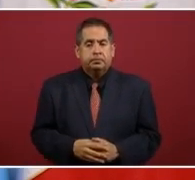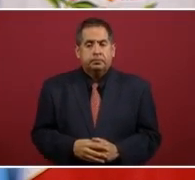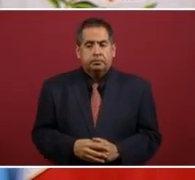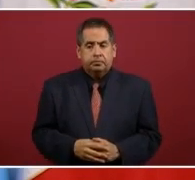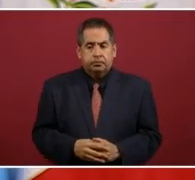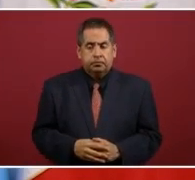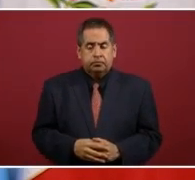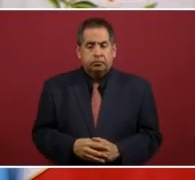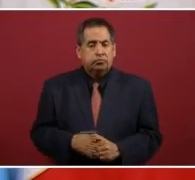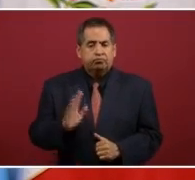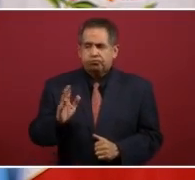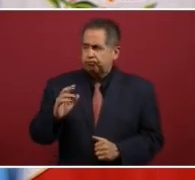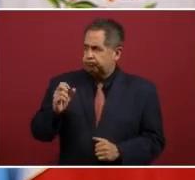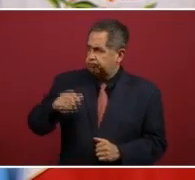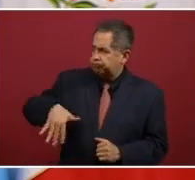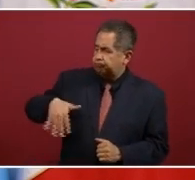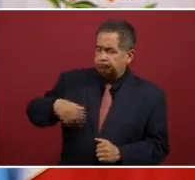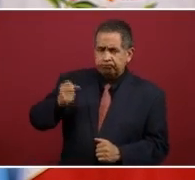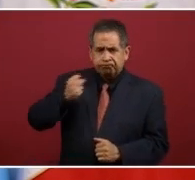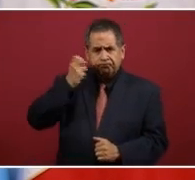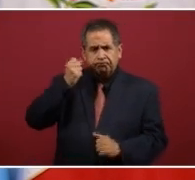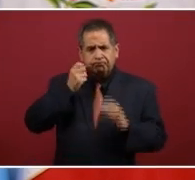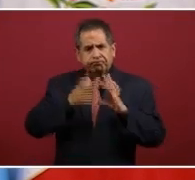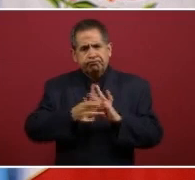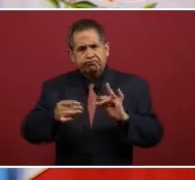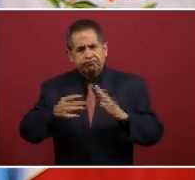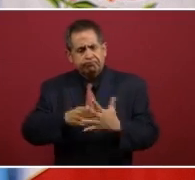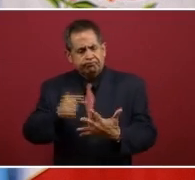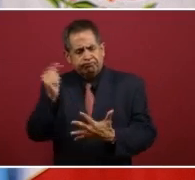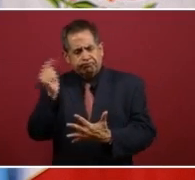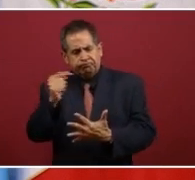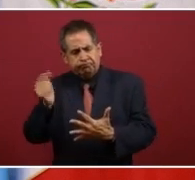está expresado, está dicho lo fundamental.